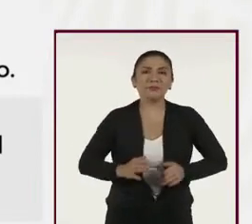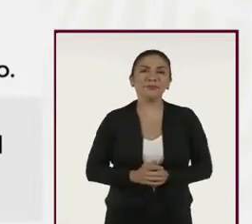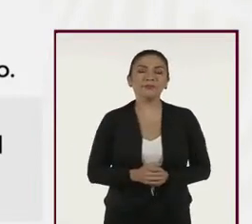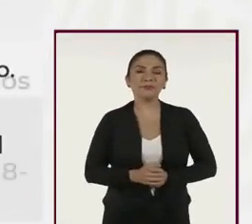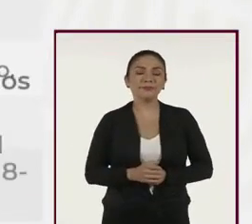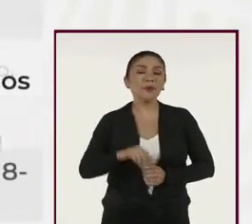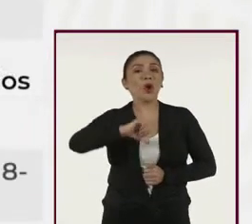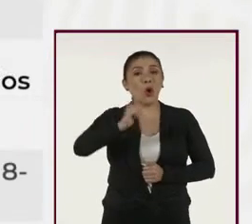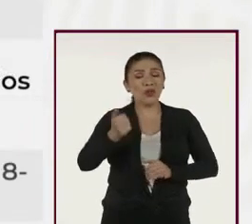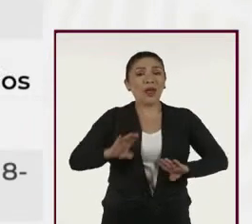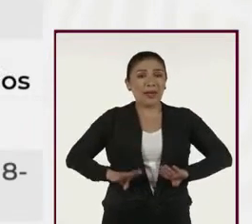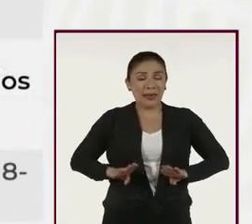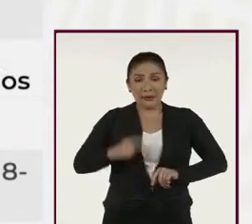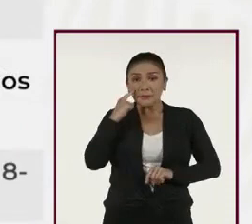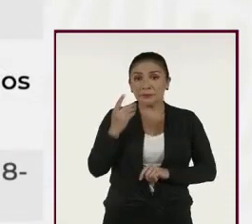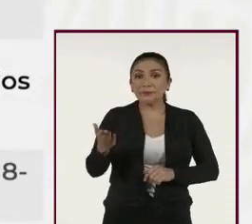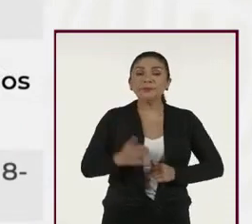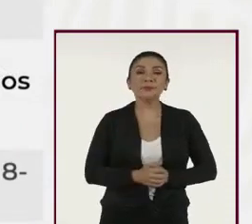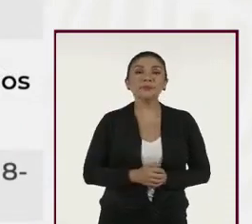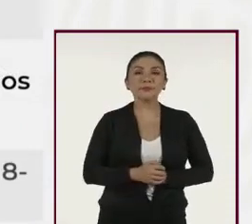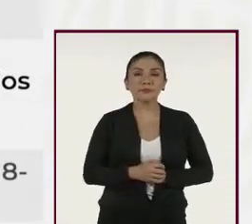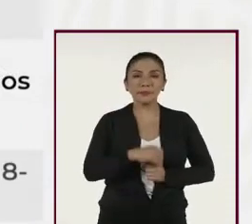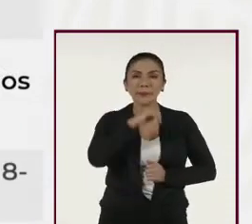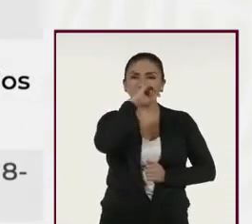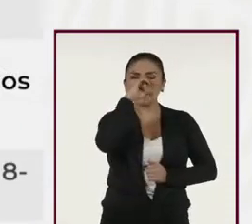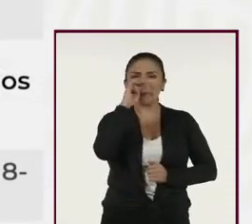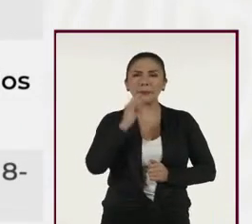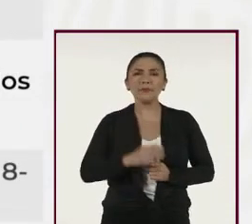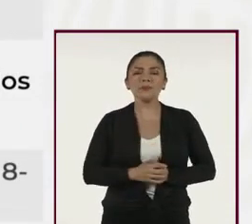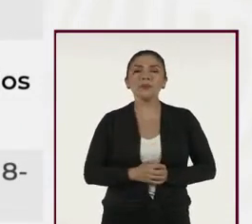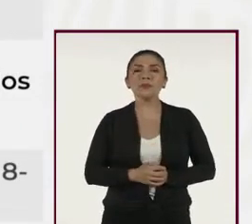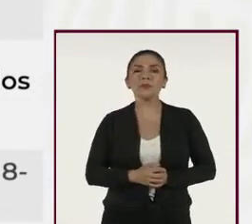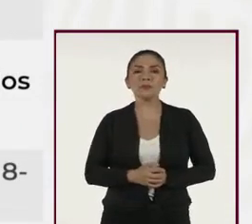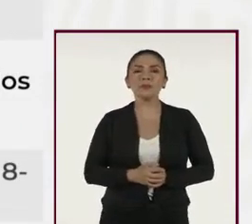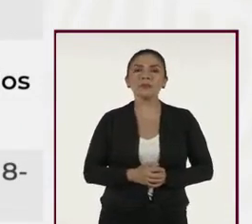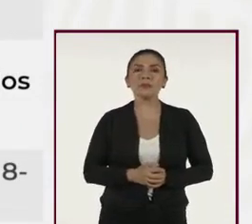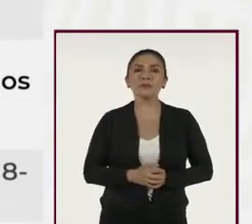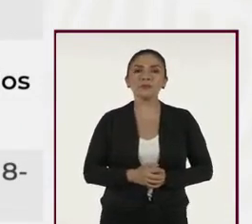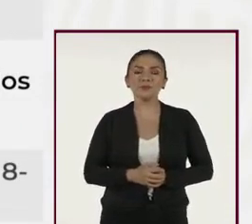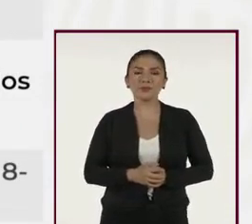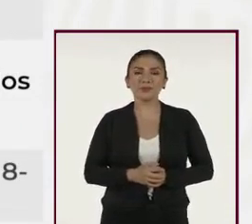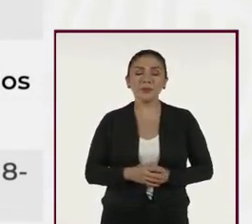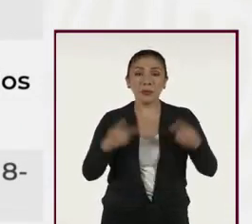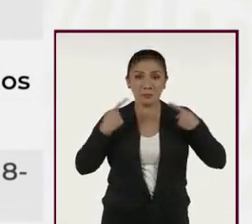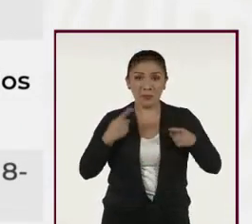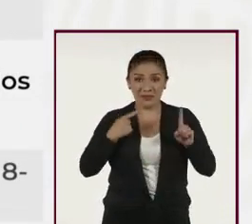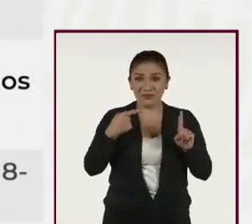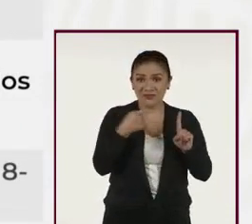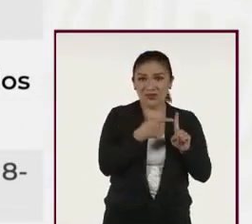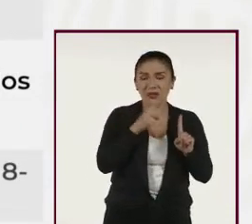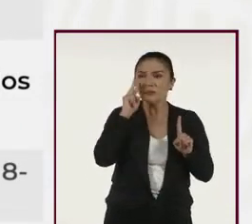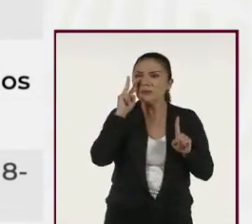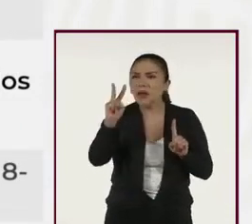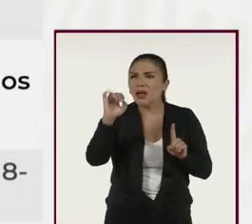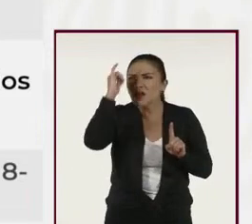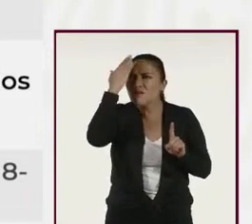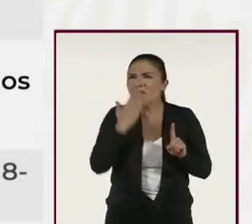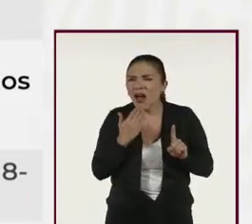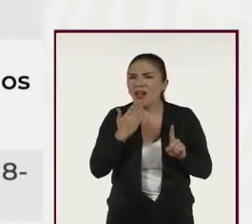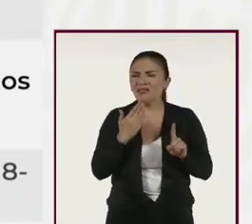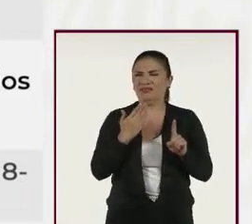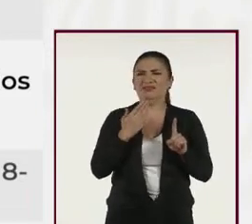otras características, la que sigue por favor, como es que la imagen corporal se observa de una